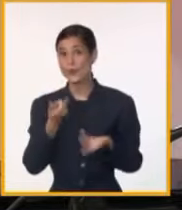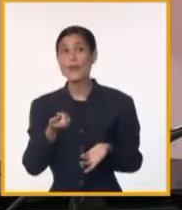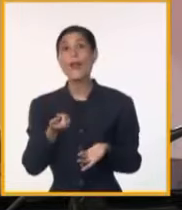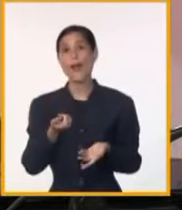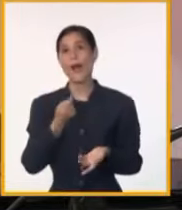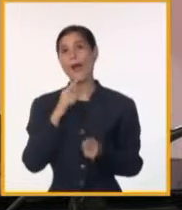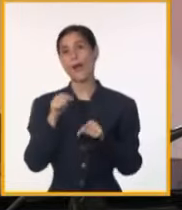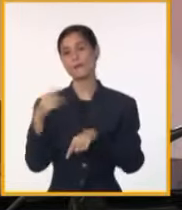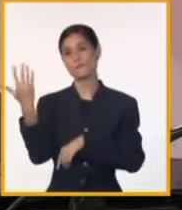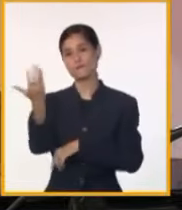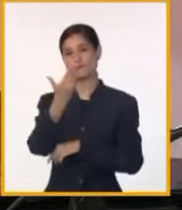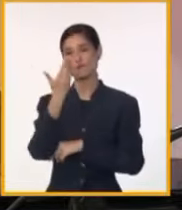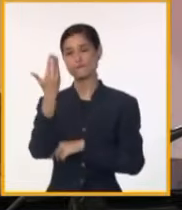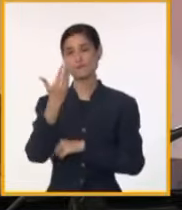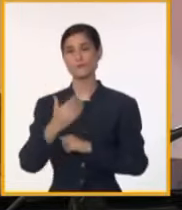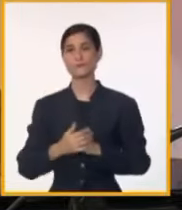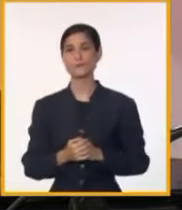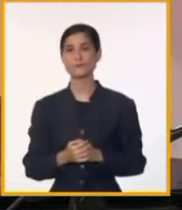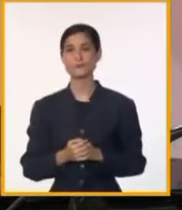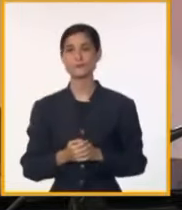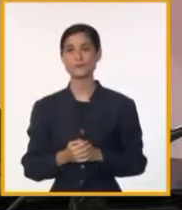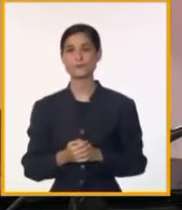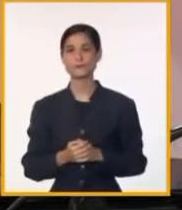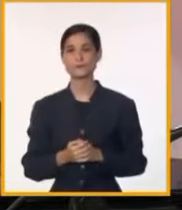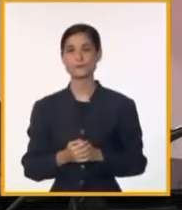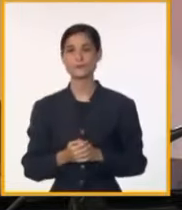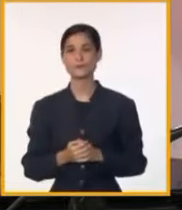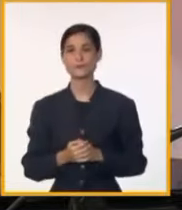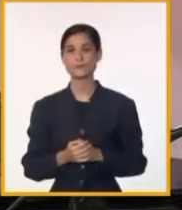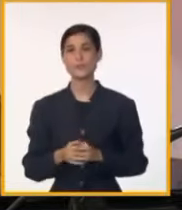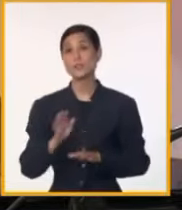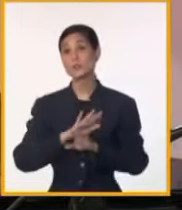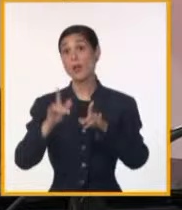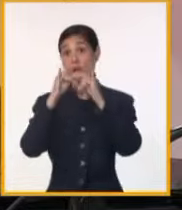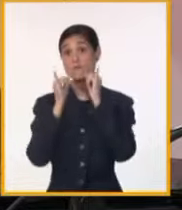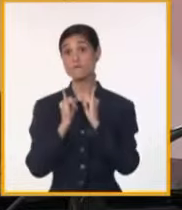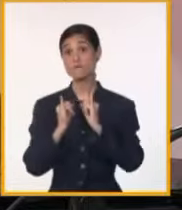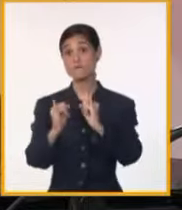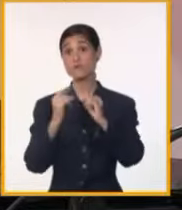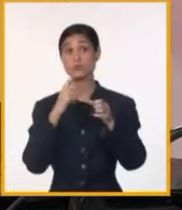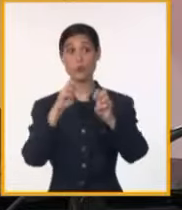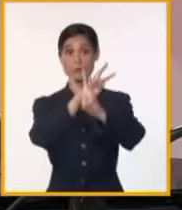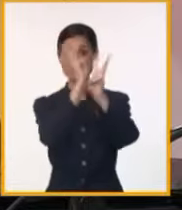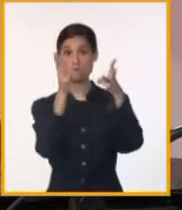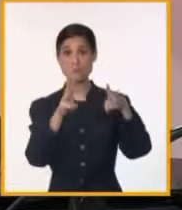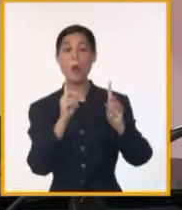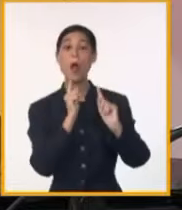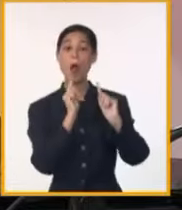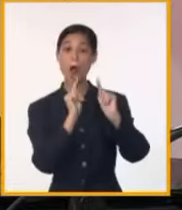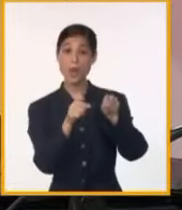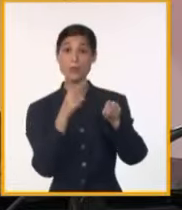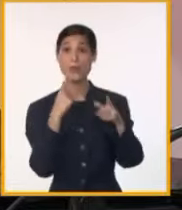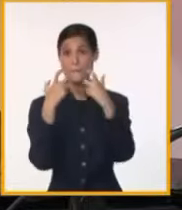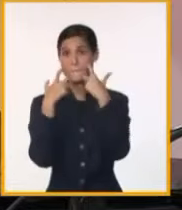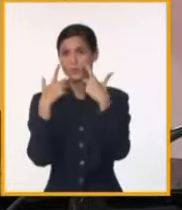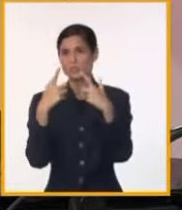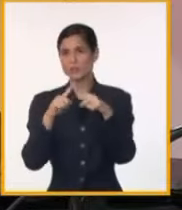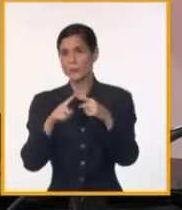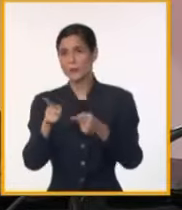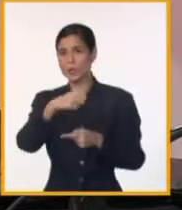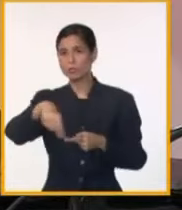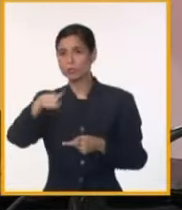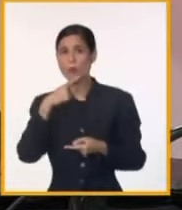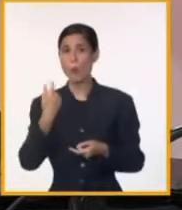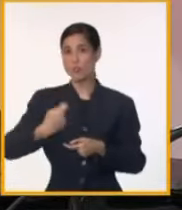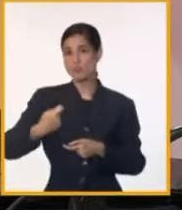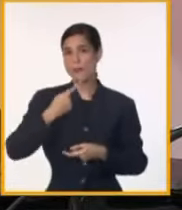occidente del país información que pues sin dudas es de importancia para nuestra región se ha